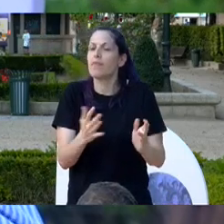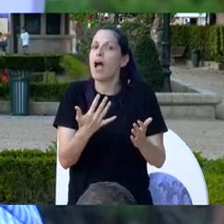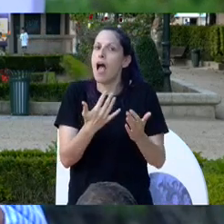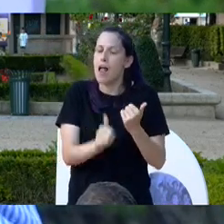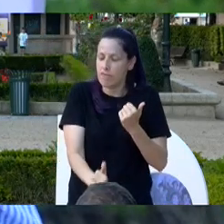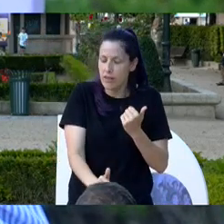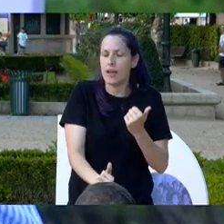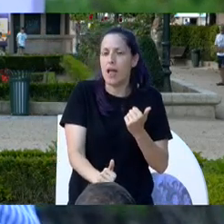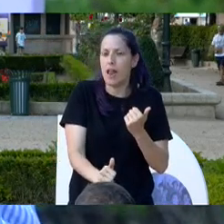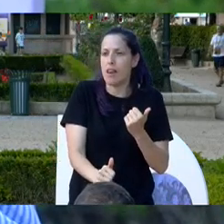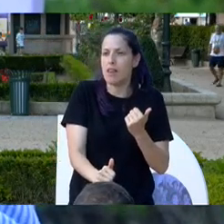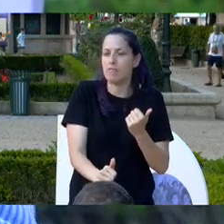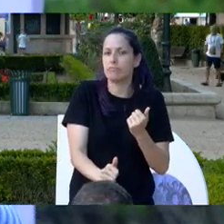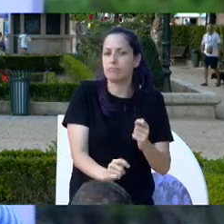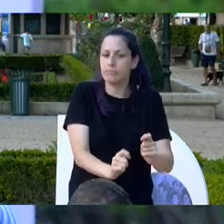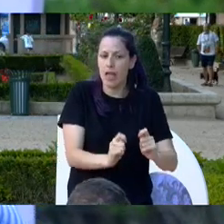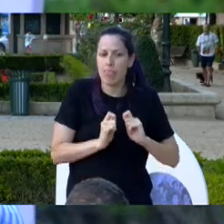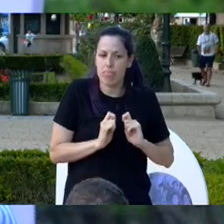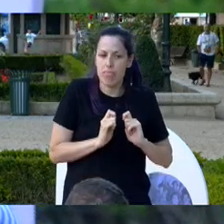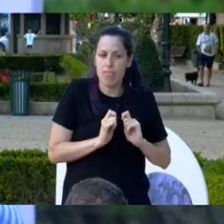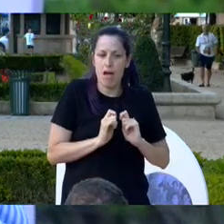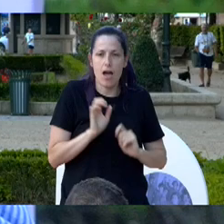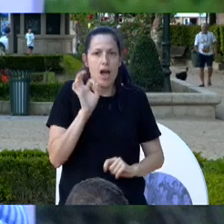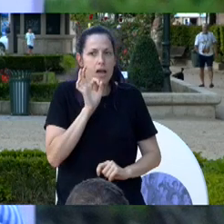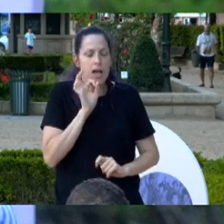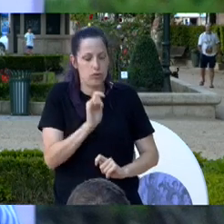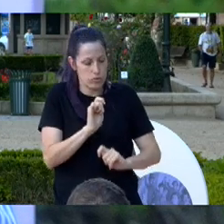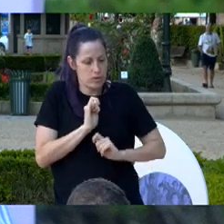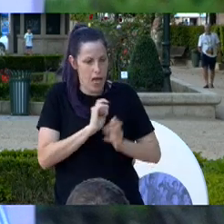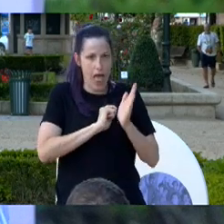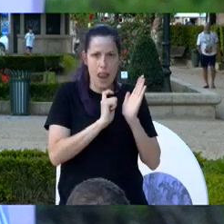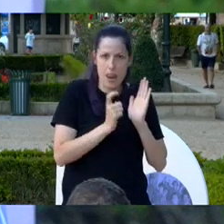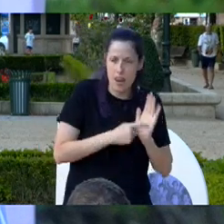galegos para dármonos as nosas propias leis e para